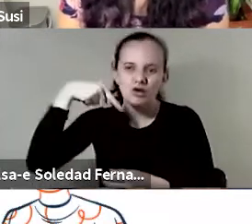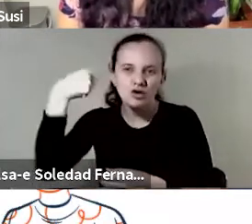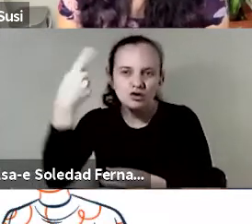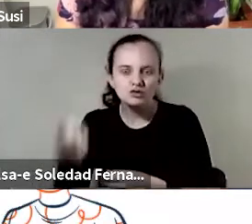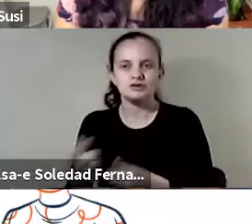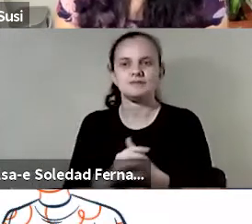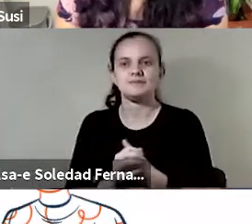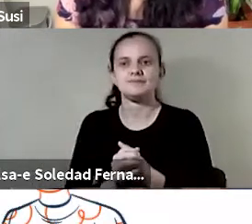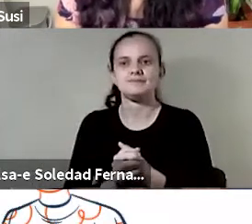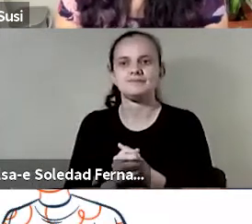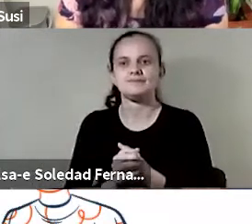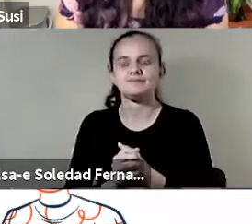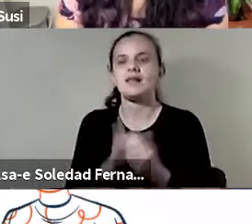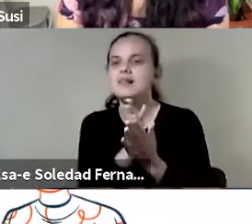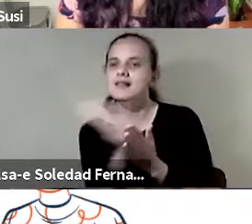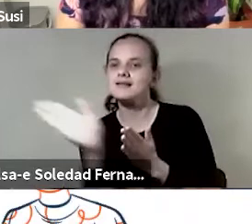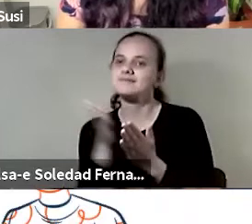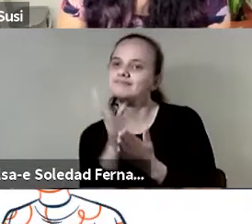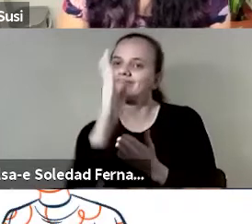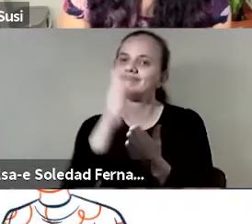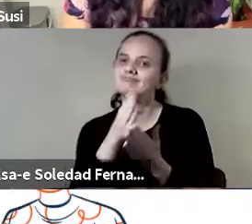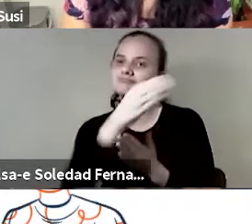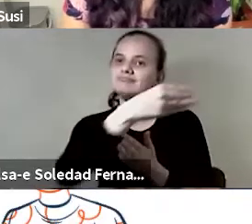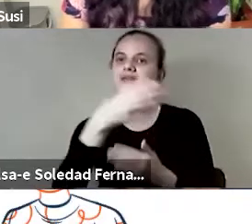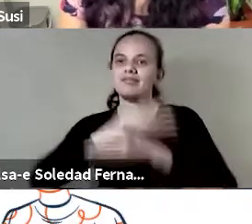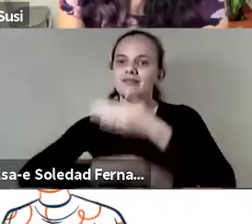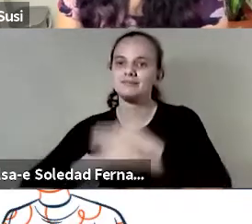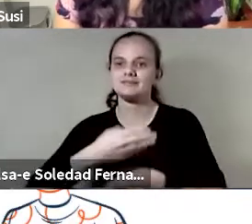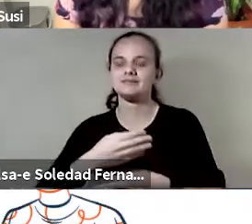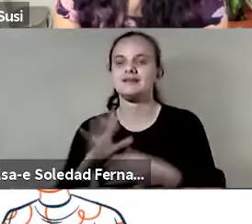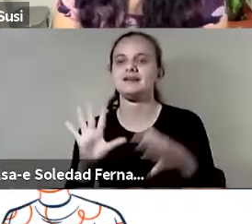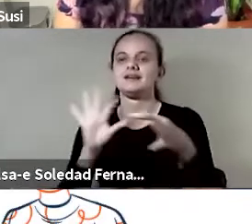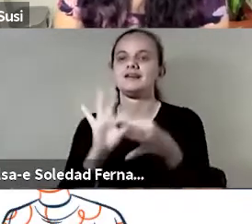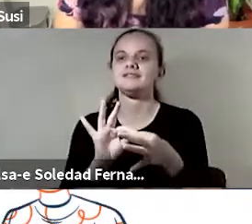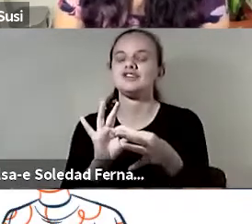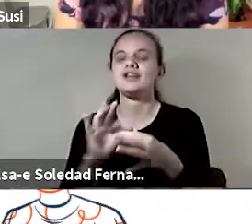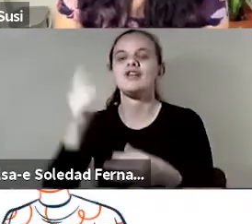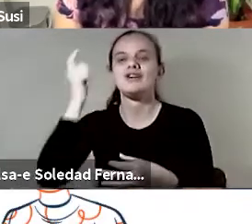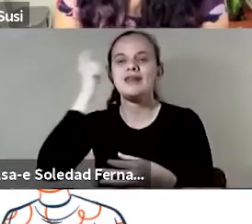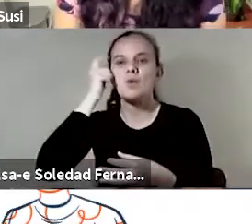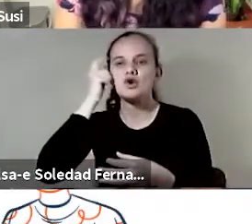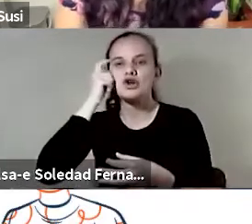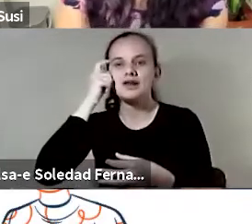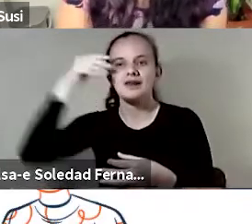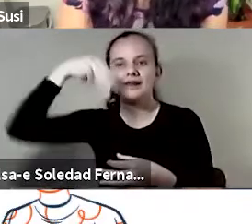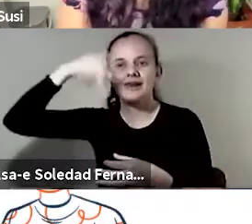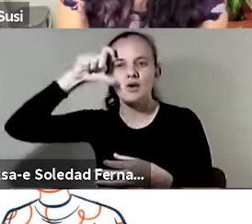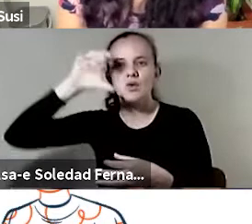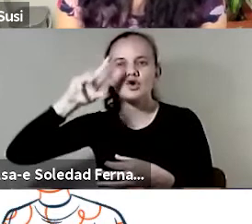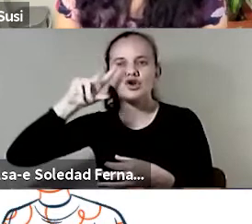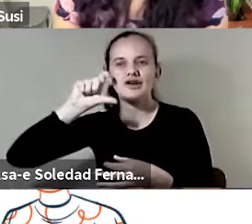erróneamente con las discapacidades cognitivas, ¿sí? Son otras, digamos, otra línea que también por ahí